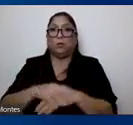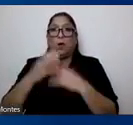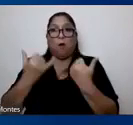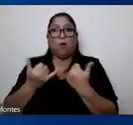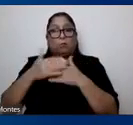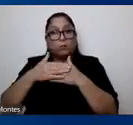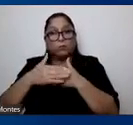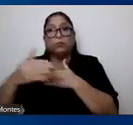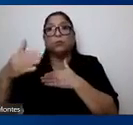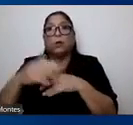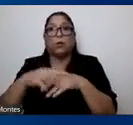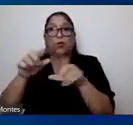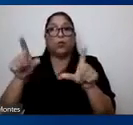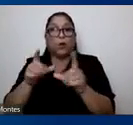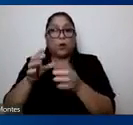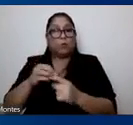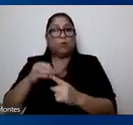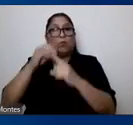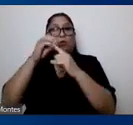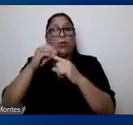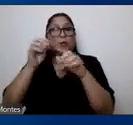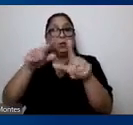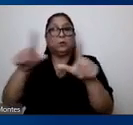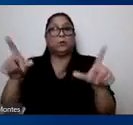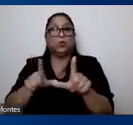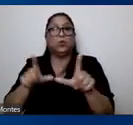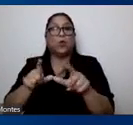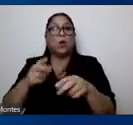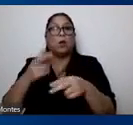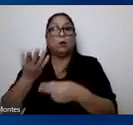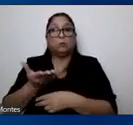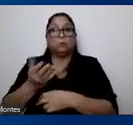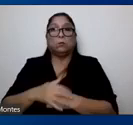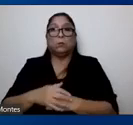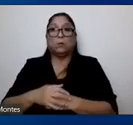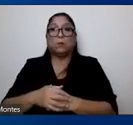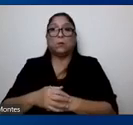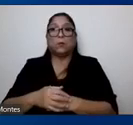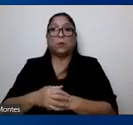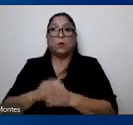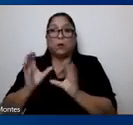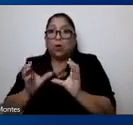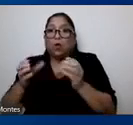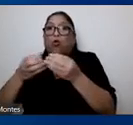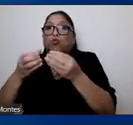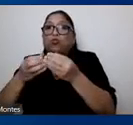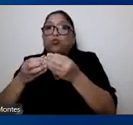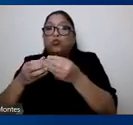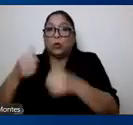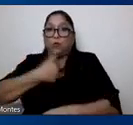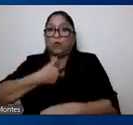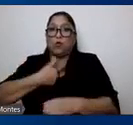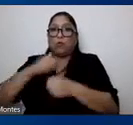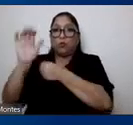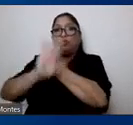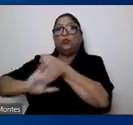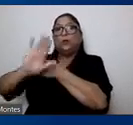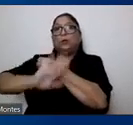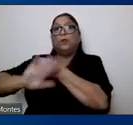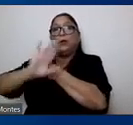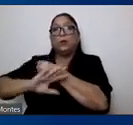sala muy importante. Esta sala es la sala de comités de autodefensa. Los comités de autodefensa